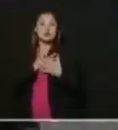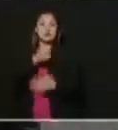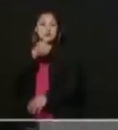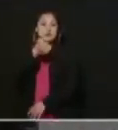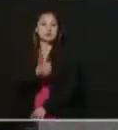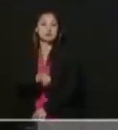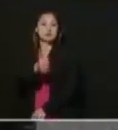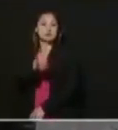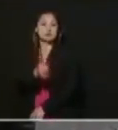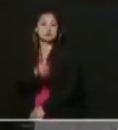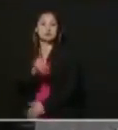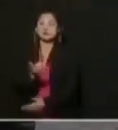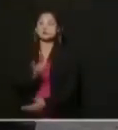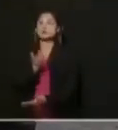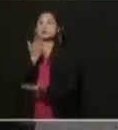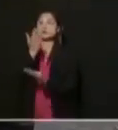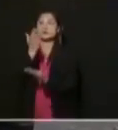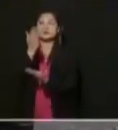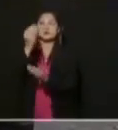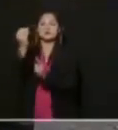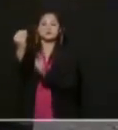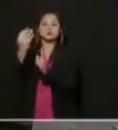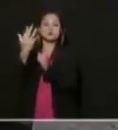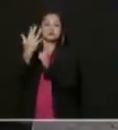E invocamos tu divina presencia.